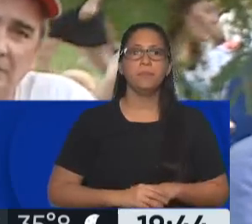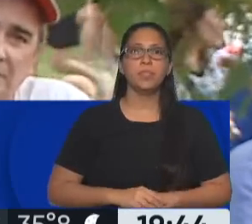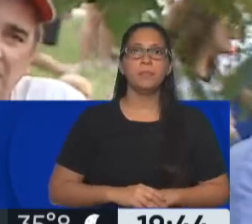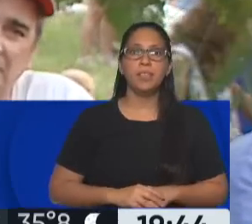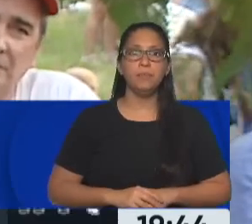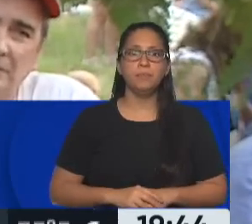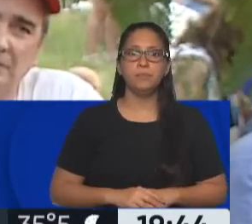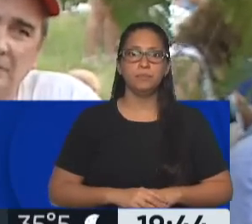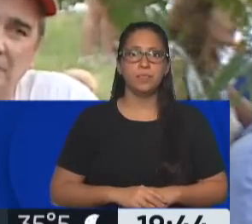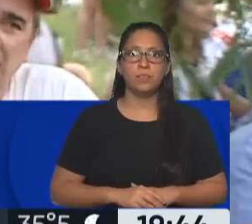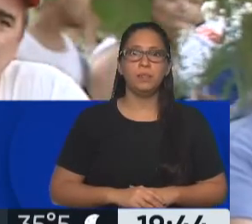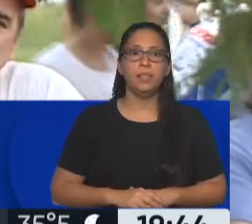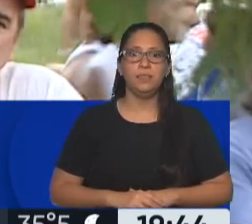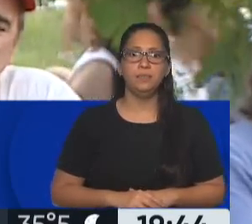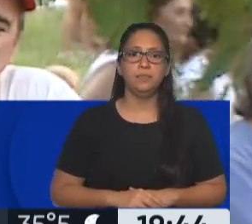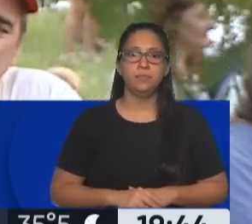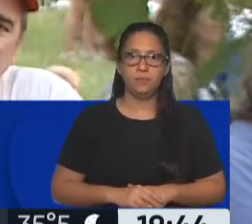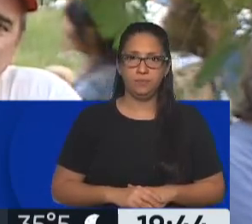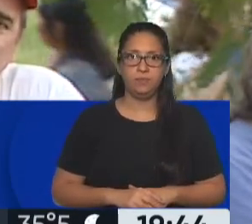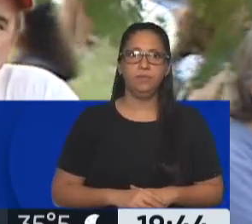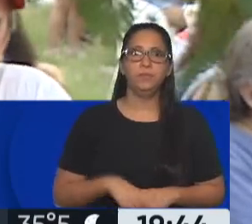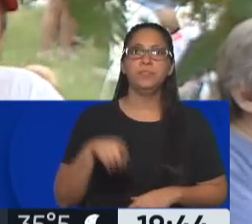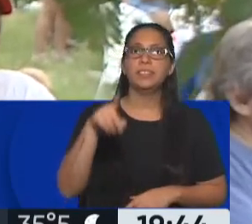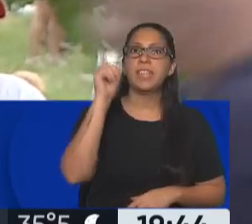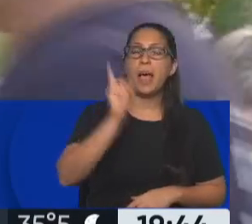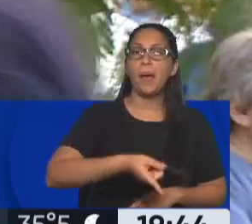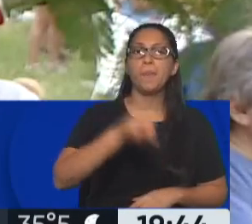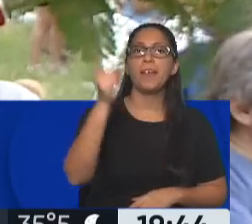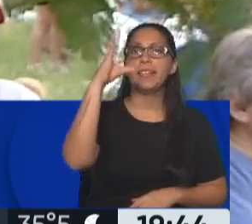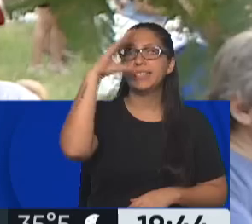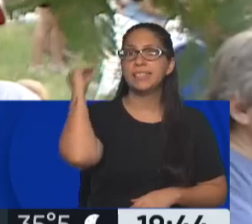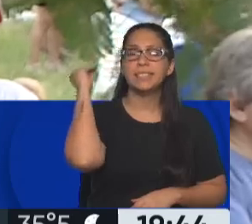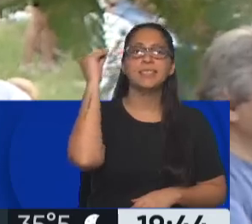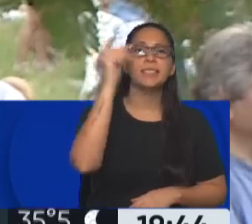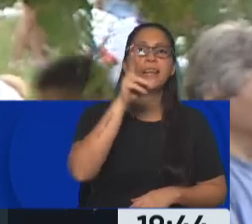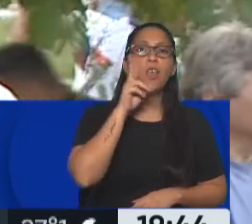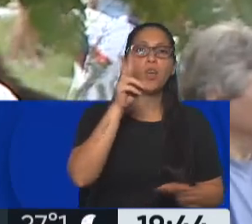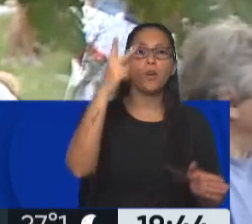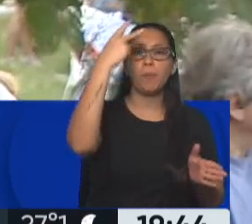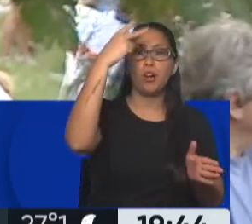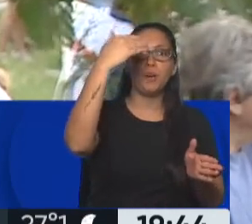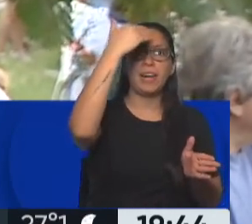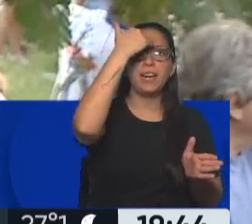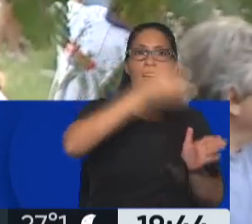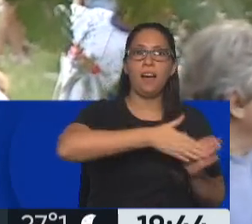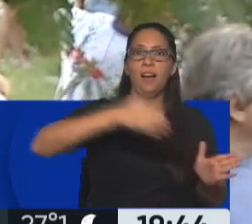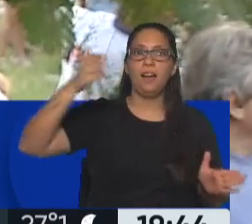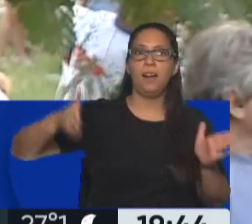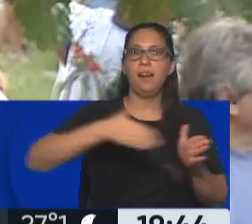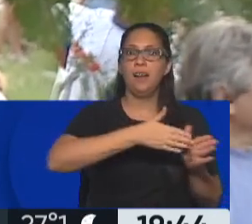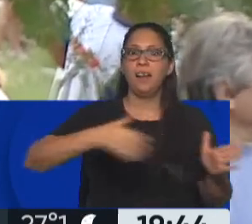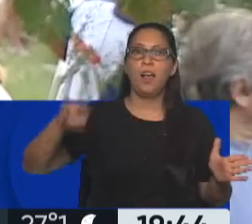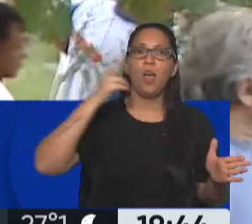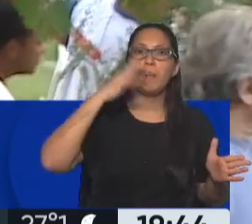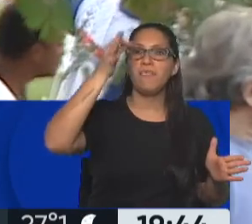ministro de Economía, quien fue vicepresidente de Cristina Fernández de Kirchner entre 2011 y 2015, recibió en diciembre de 2020